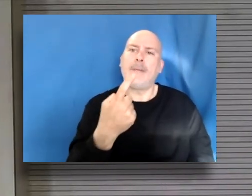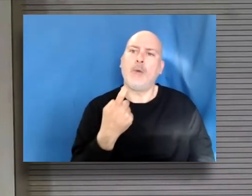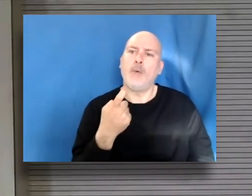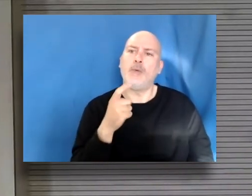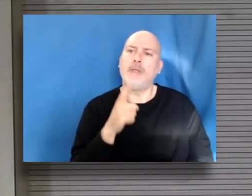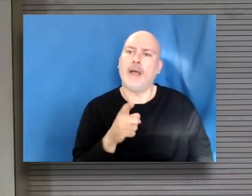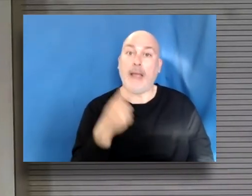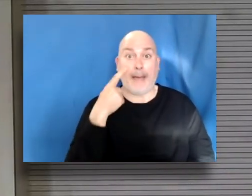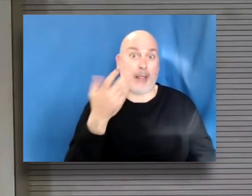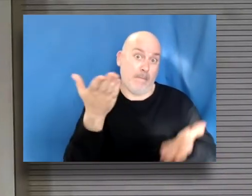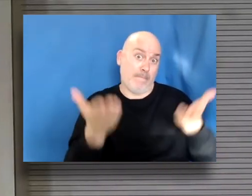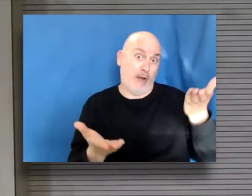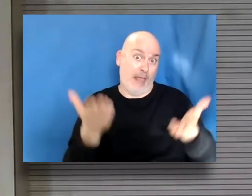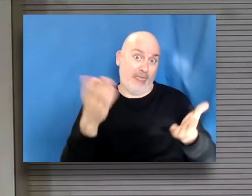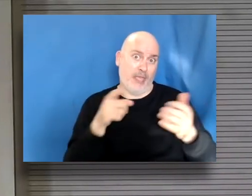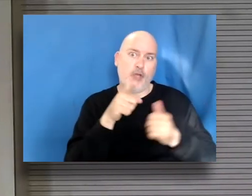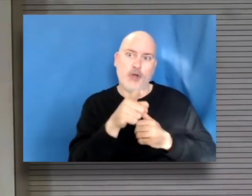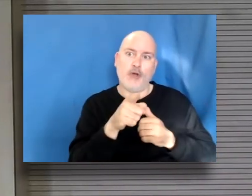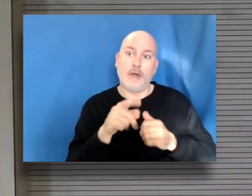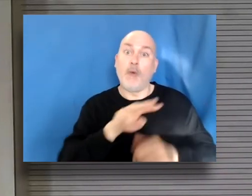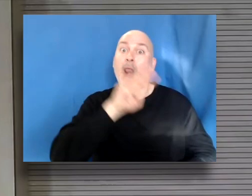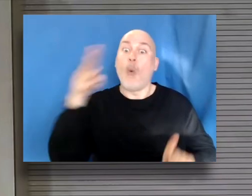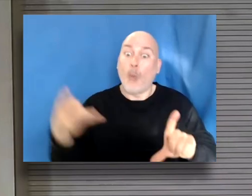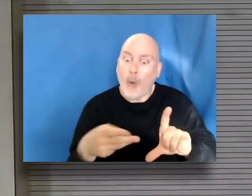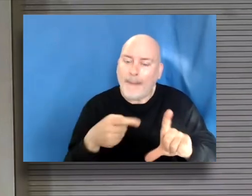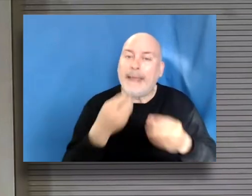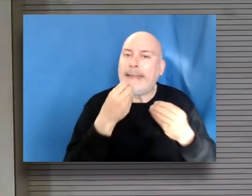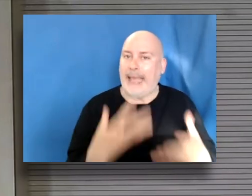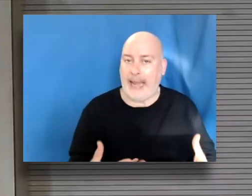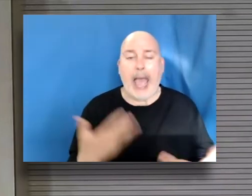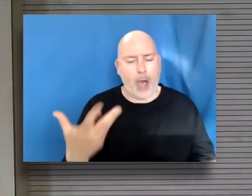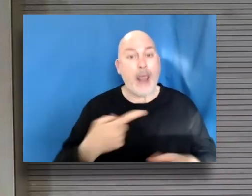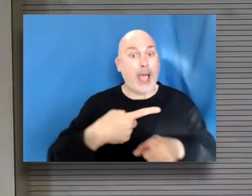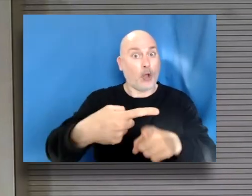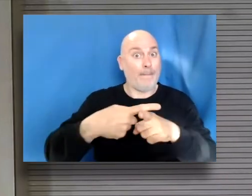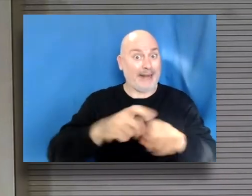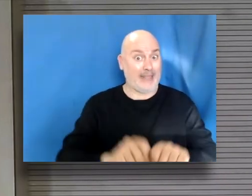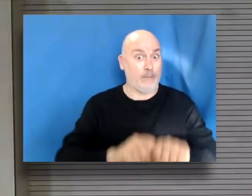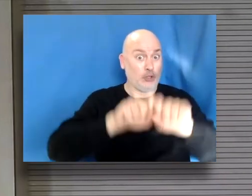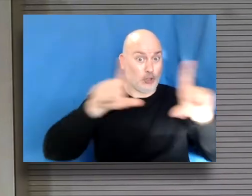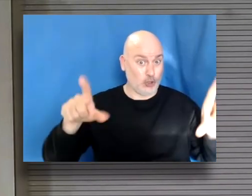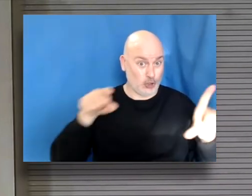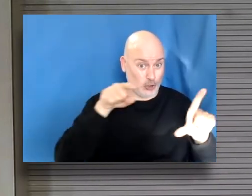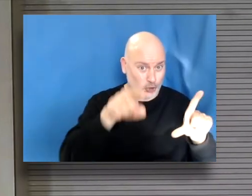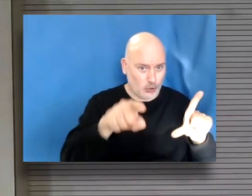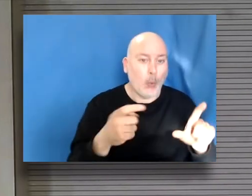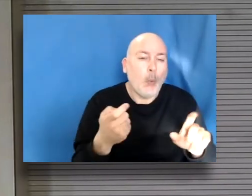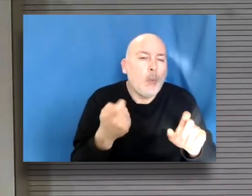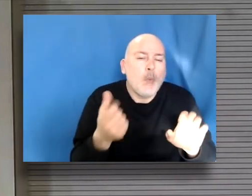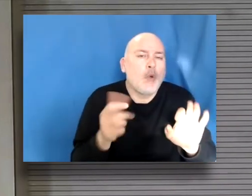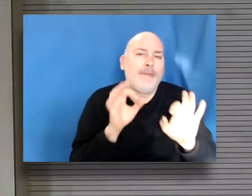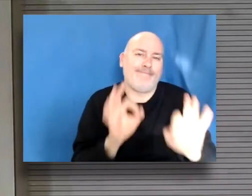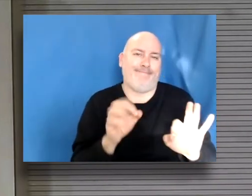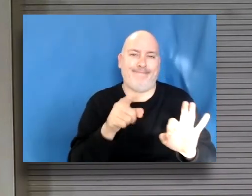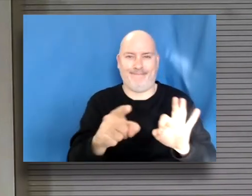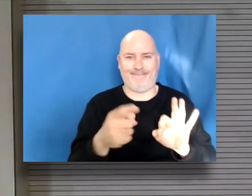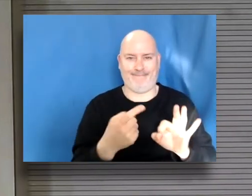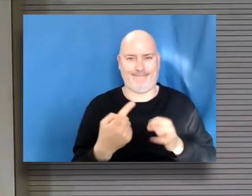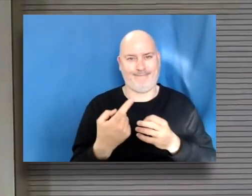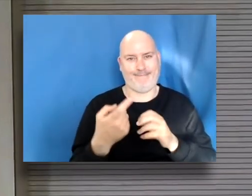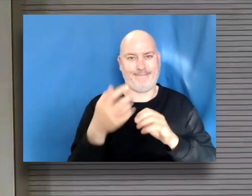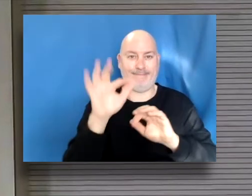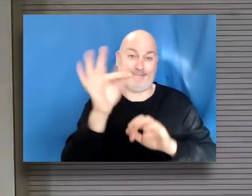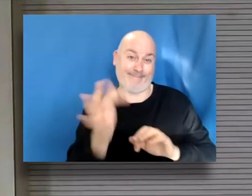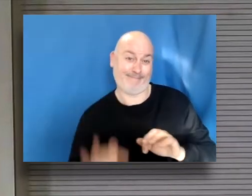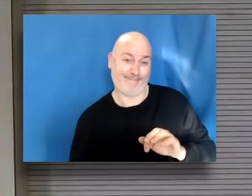que valoréis el webinar, ¿de acuerdo? Vamos a compartir ahora una pequeña encuesta. Ahora la podéis ver y simplemente